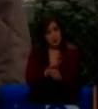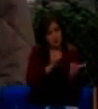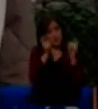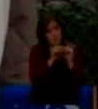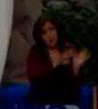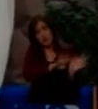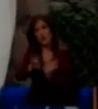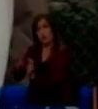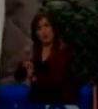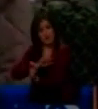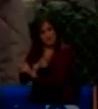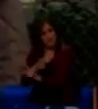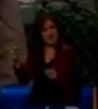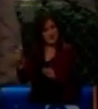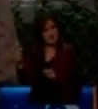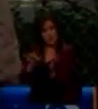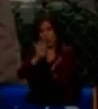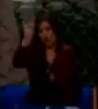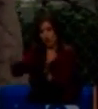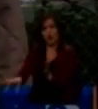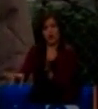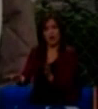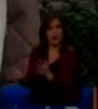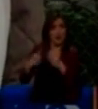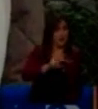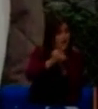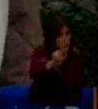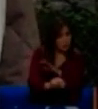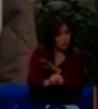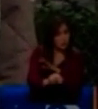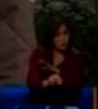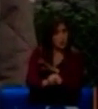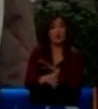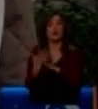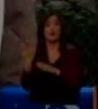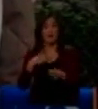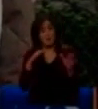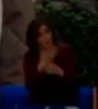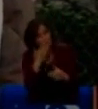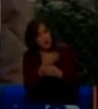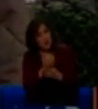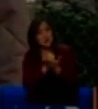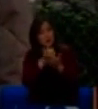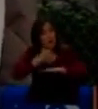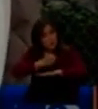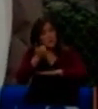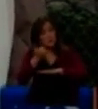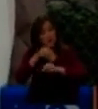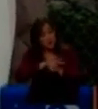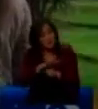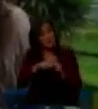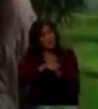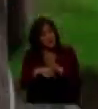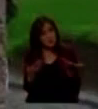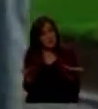grado aparte algún algún lugar donde no perturbe la el bienestar del de las autoridades de los demás